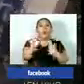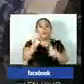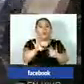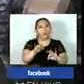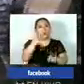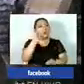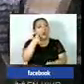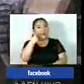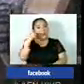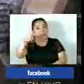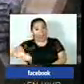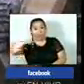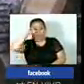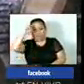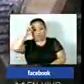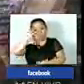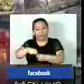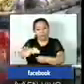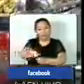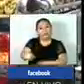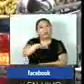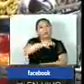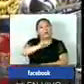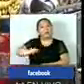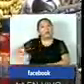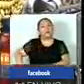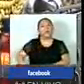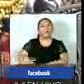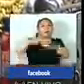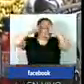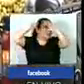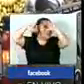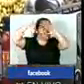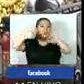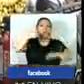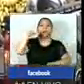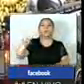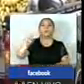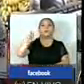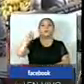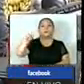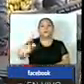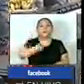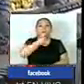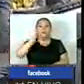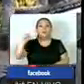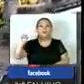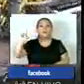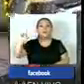cosechados en nuestro país. Con imágenes de Juan Castellanos, Iliana Leiva, Noticiero Hechos.